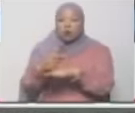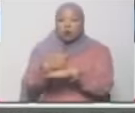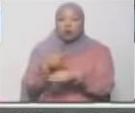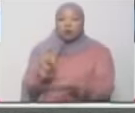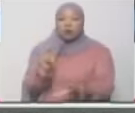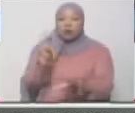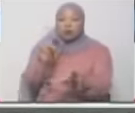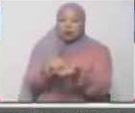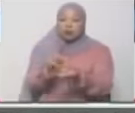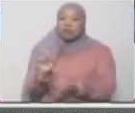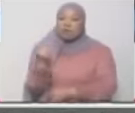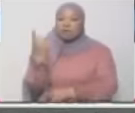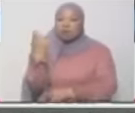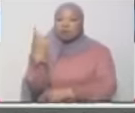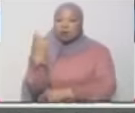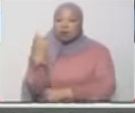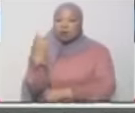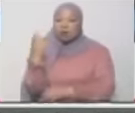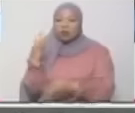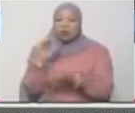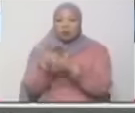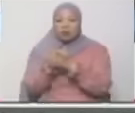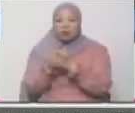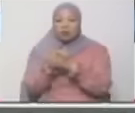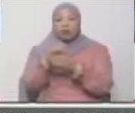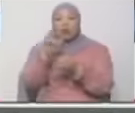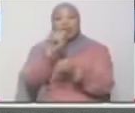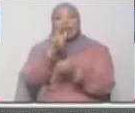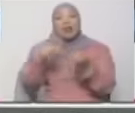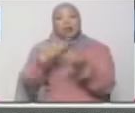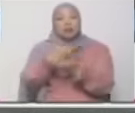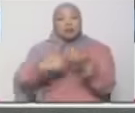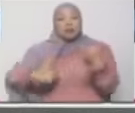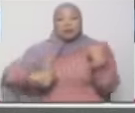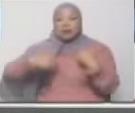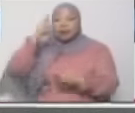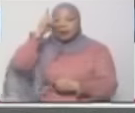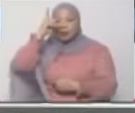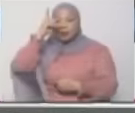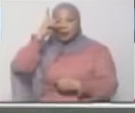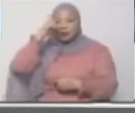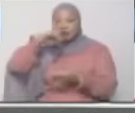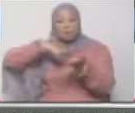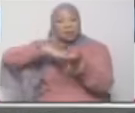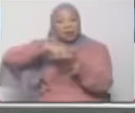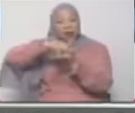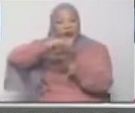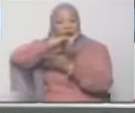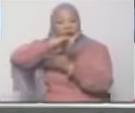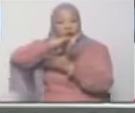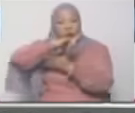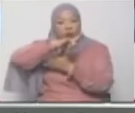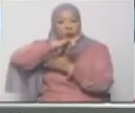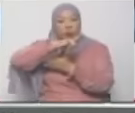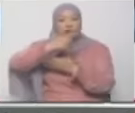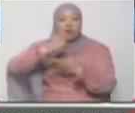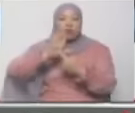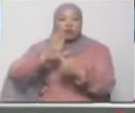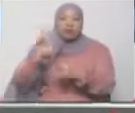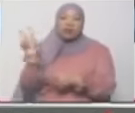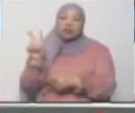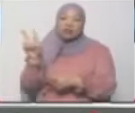presente es la compañera Delcy Rodríguez, porque está en representación